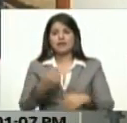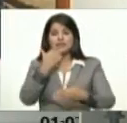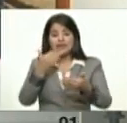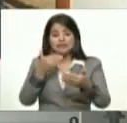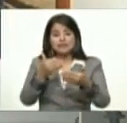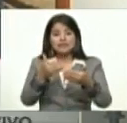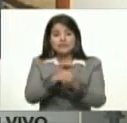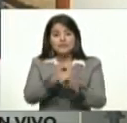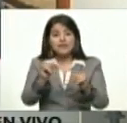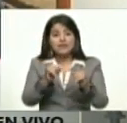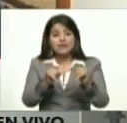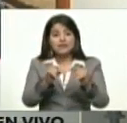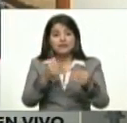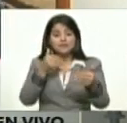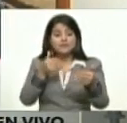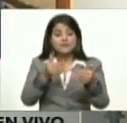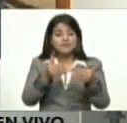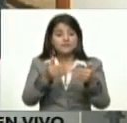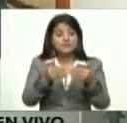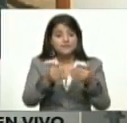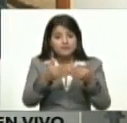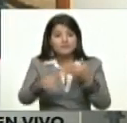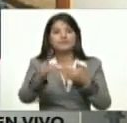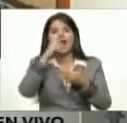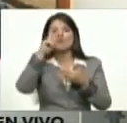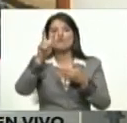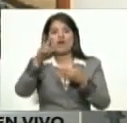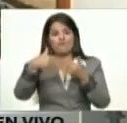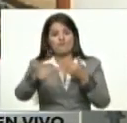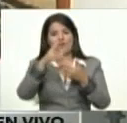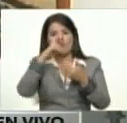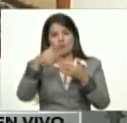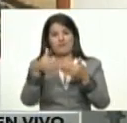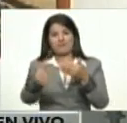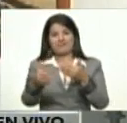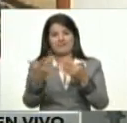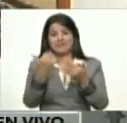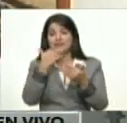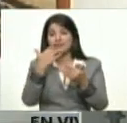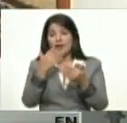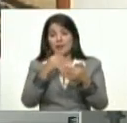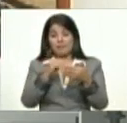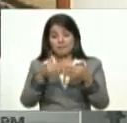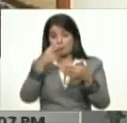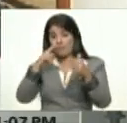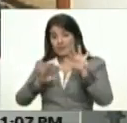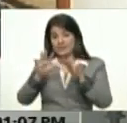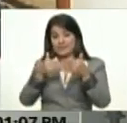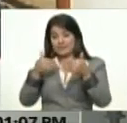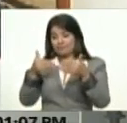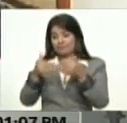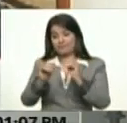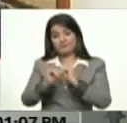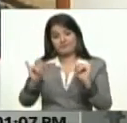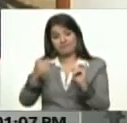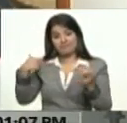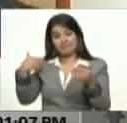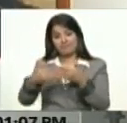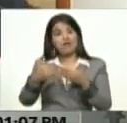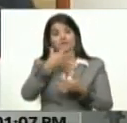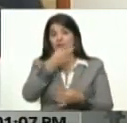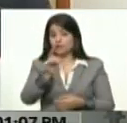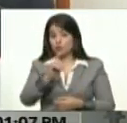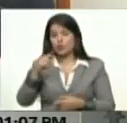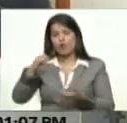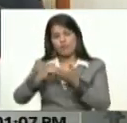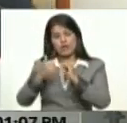horas del año nuevo. Estamos a muy pocas horas de dejar atrás un año 2015 que ha sido complicado